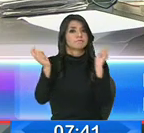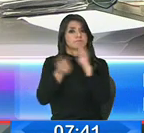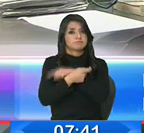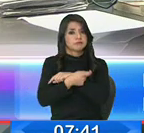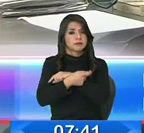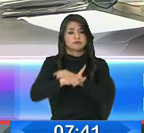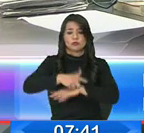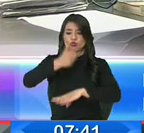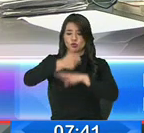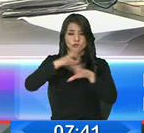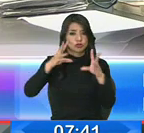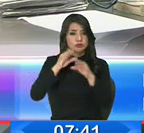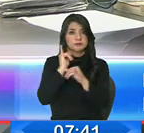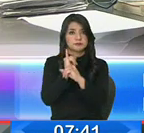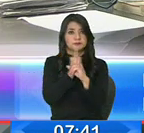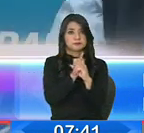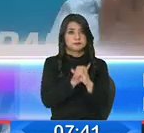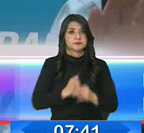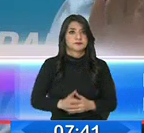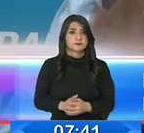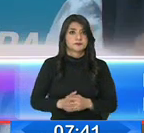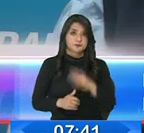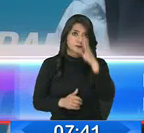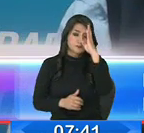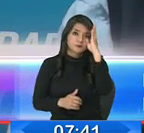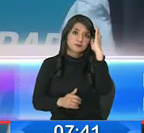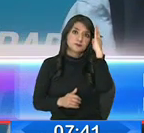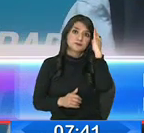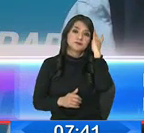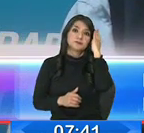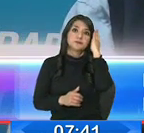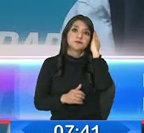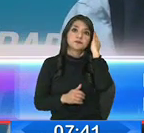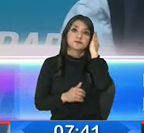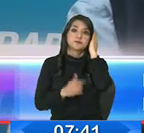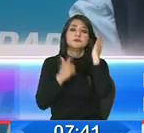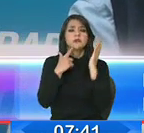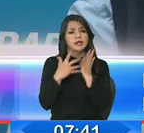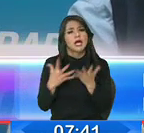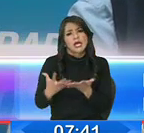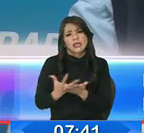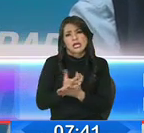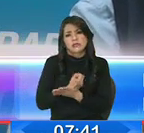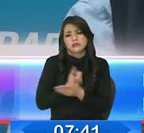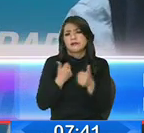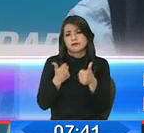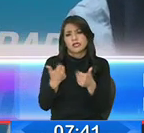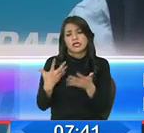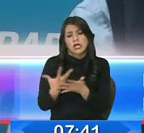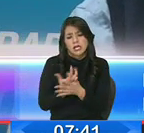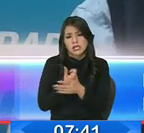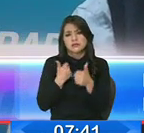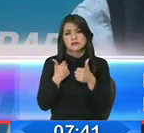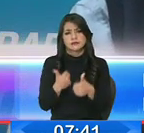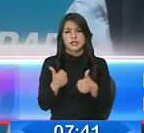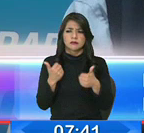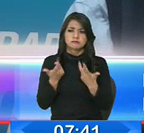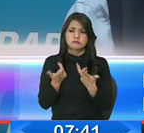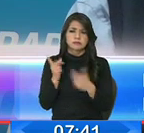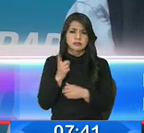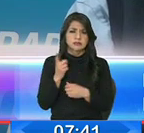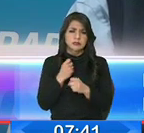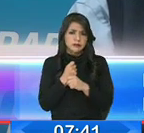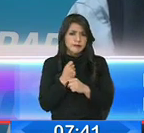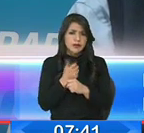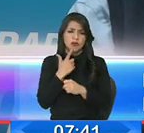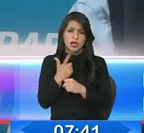de las instituciones. Es legítimo la ganancia, por cierto, con márgenes que representen una crisis, pero